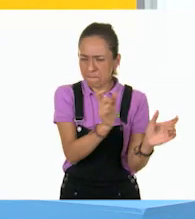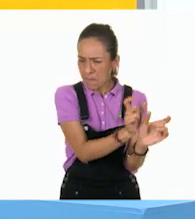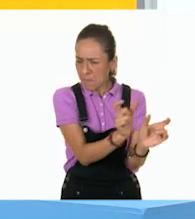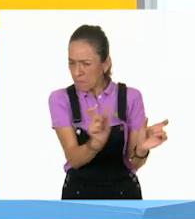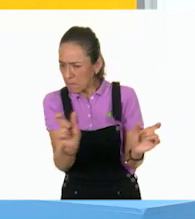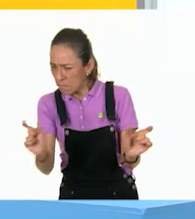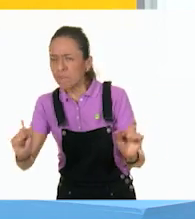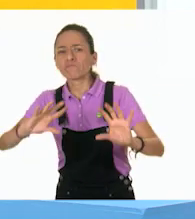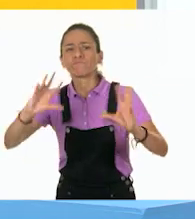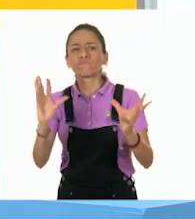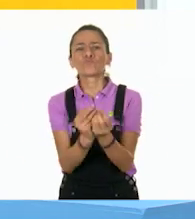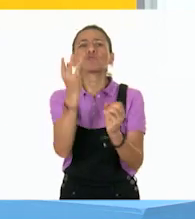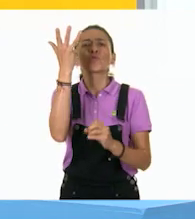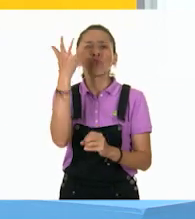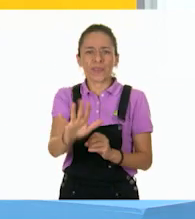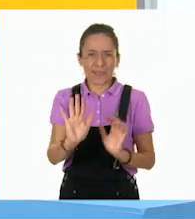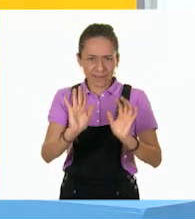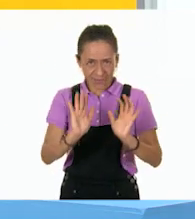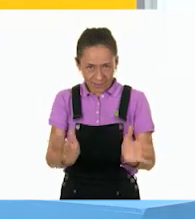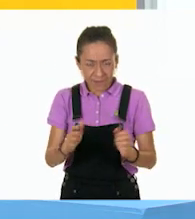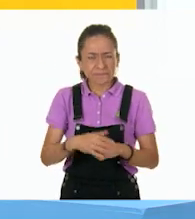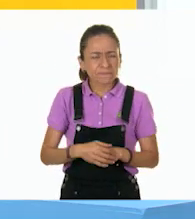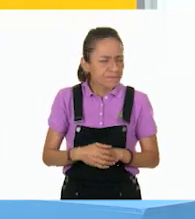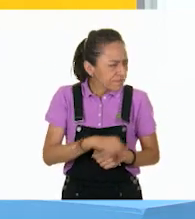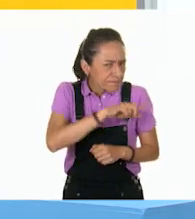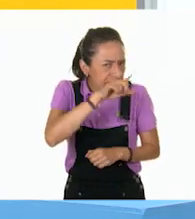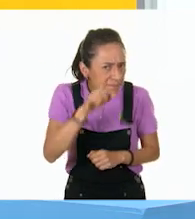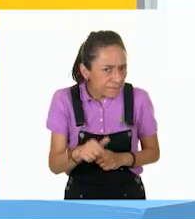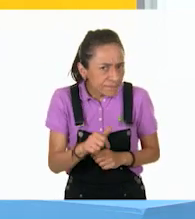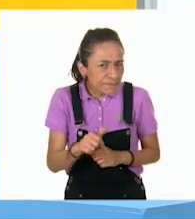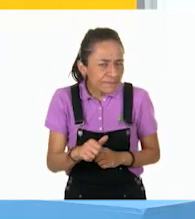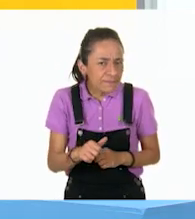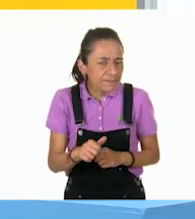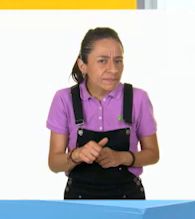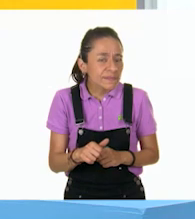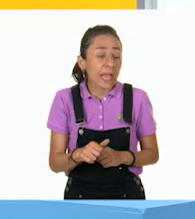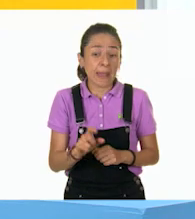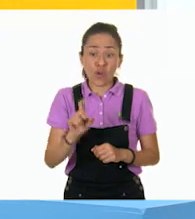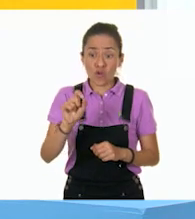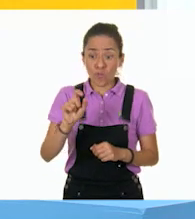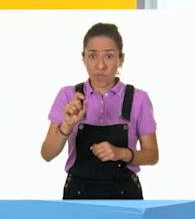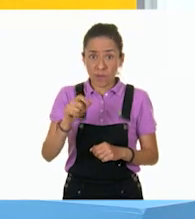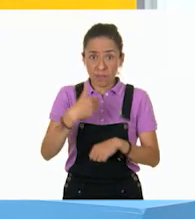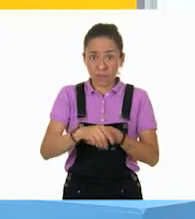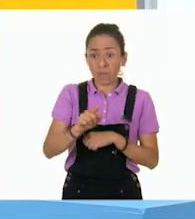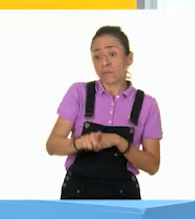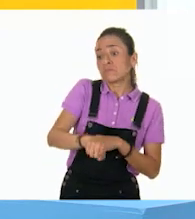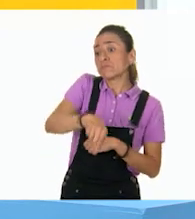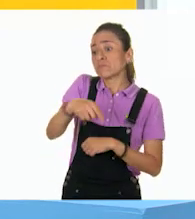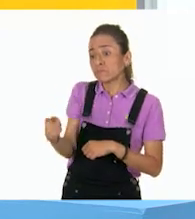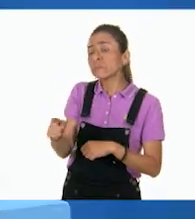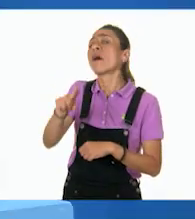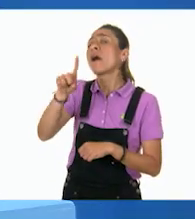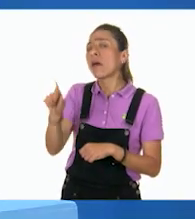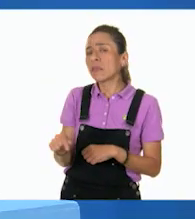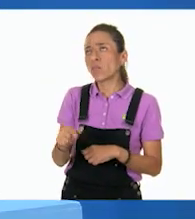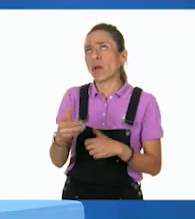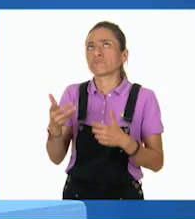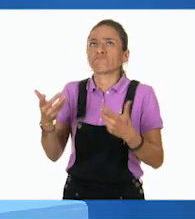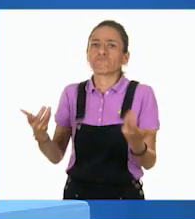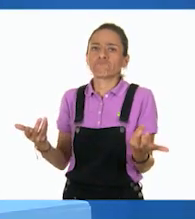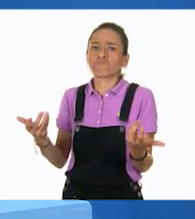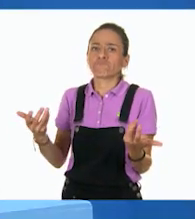manera se determina cuál es el siguiente número que sigue del 20? Pues sumo